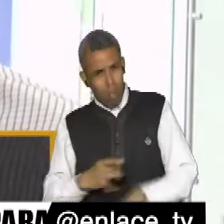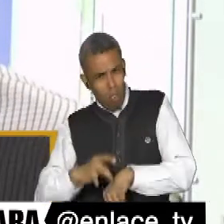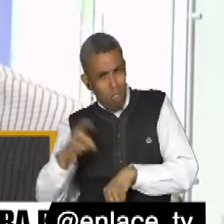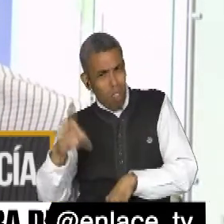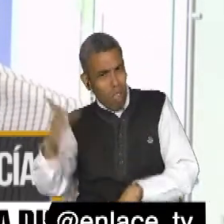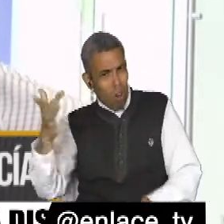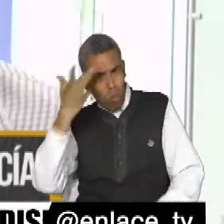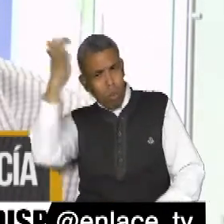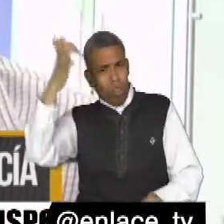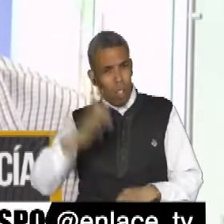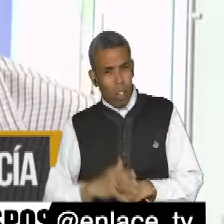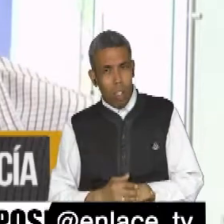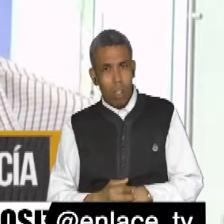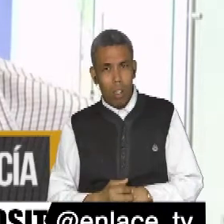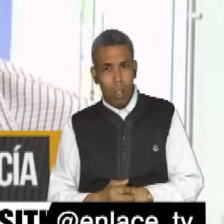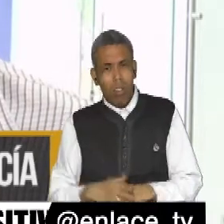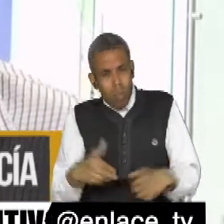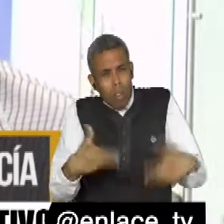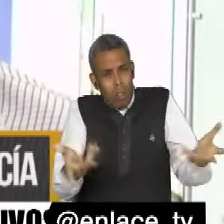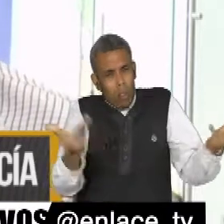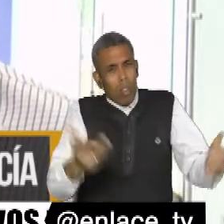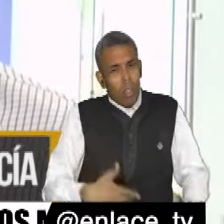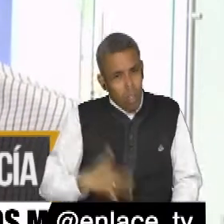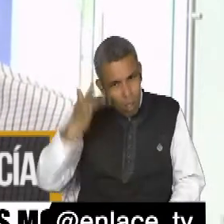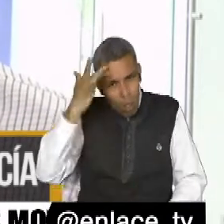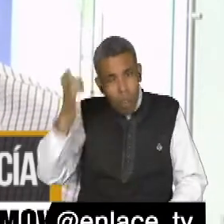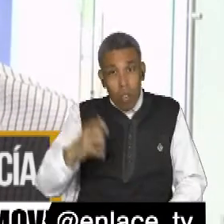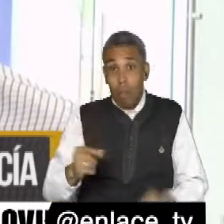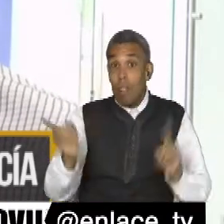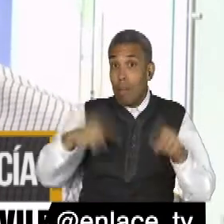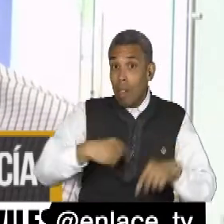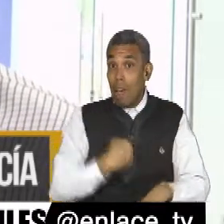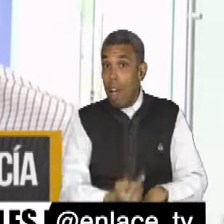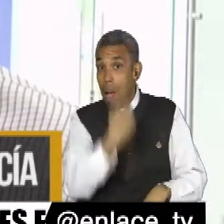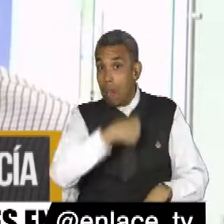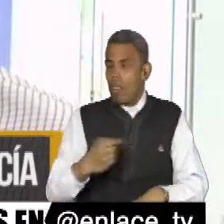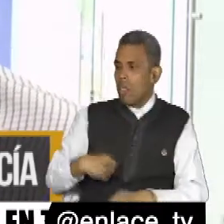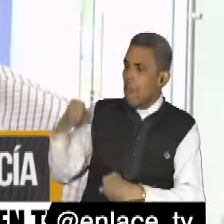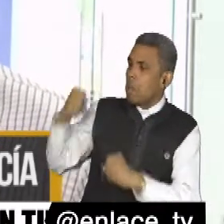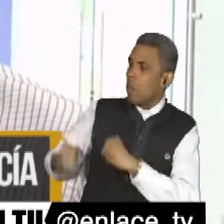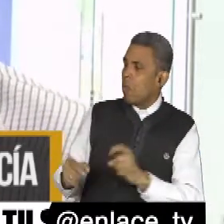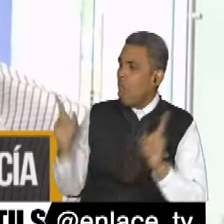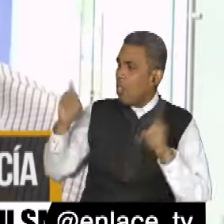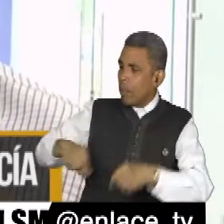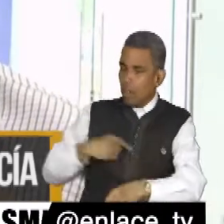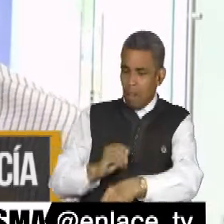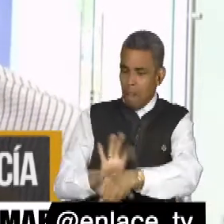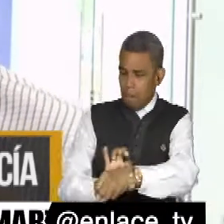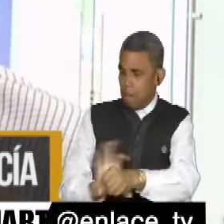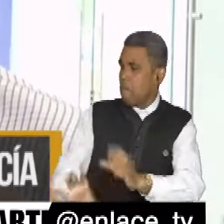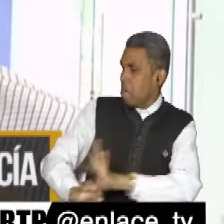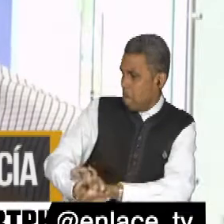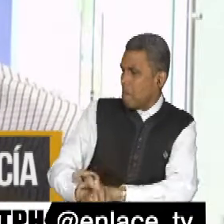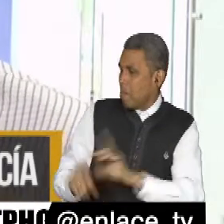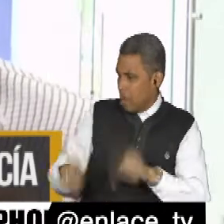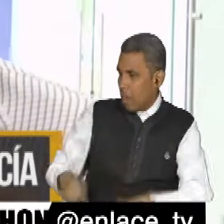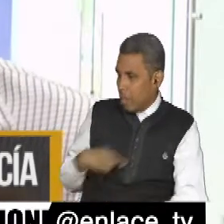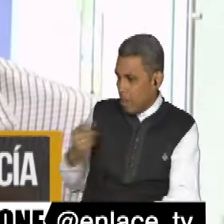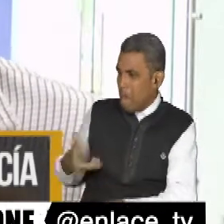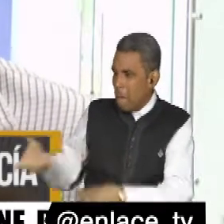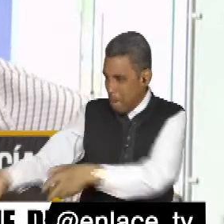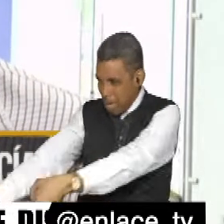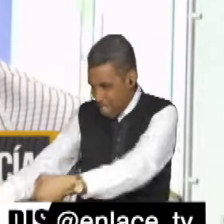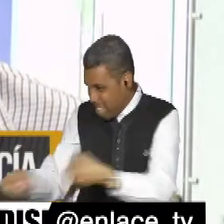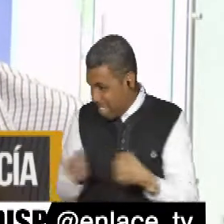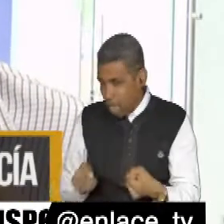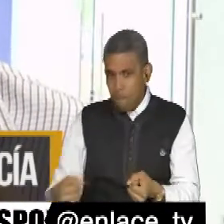entonces policía empezó a agredirme también a mí, me dijo que me iban a llevar también esposado, inclusive me llevaron esposado también, me esposaron, porque